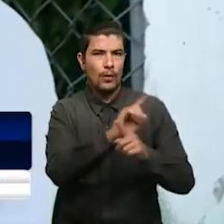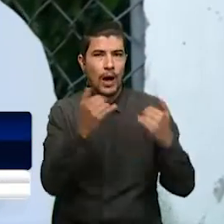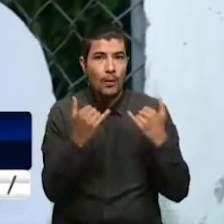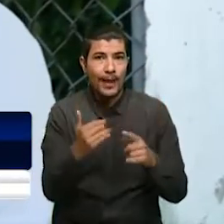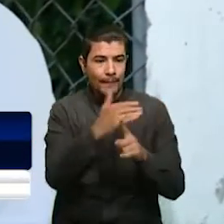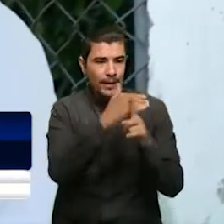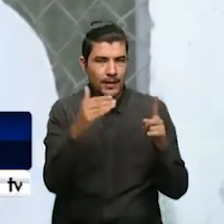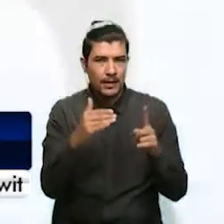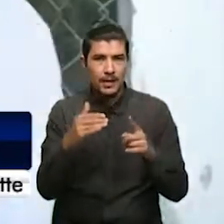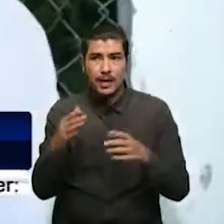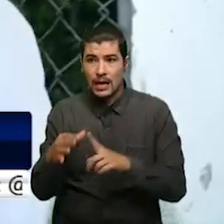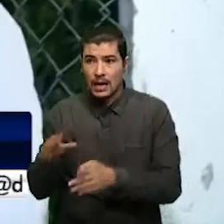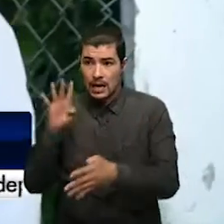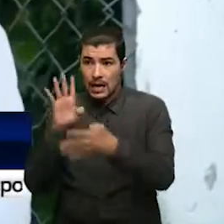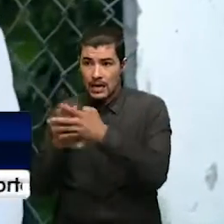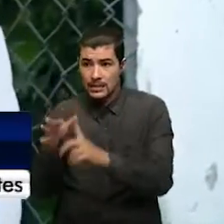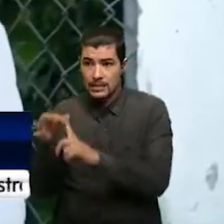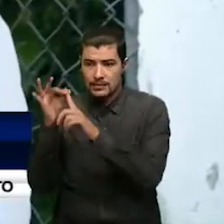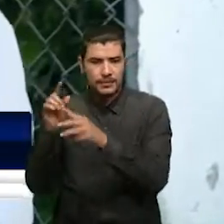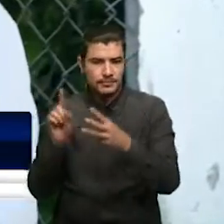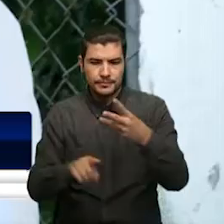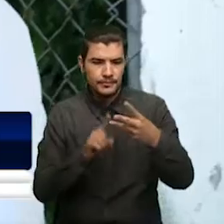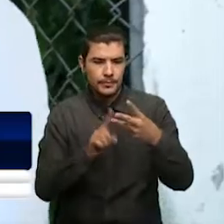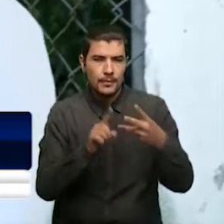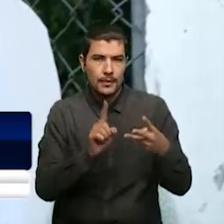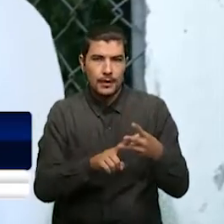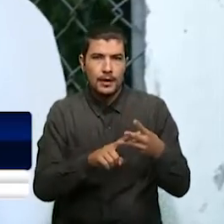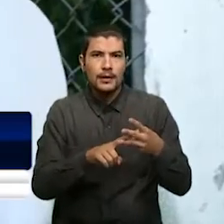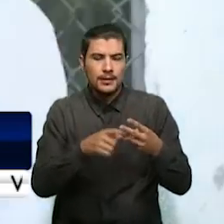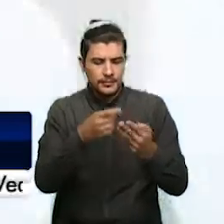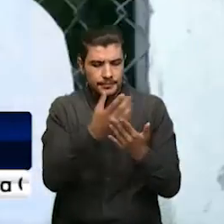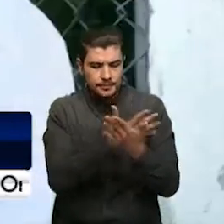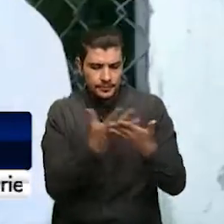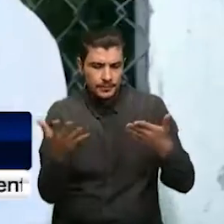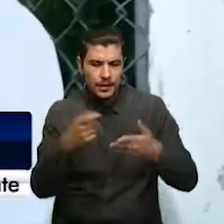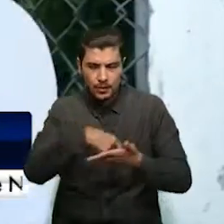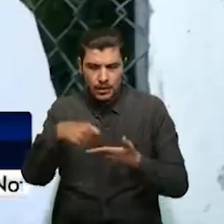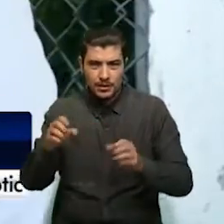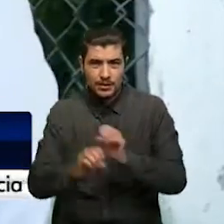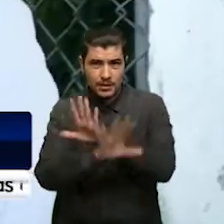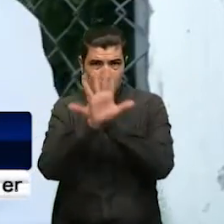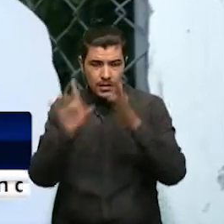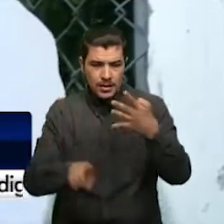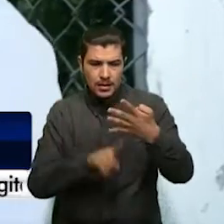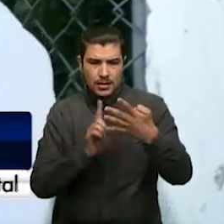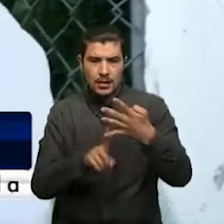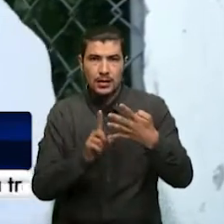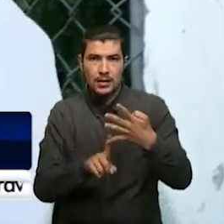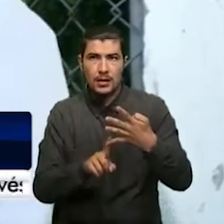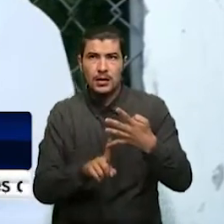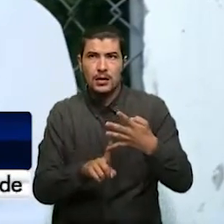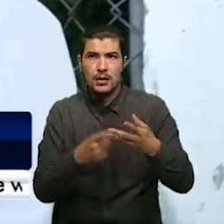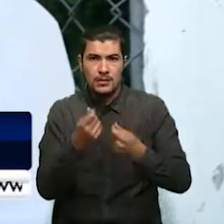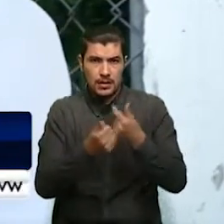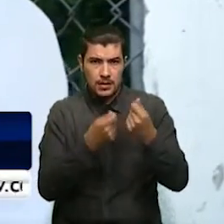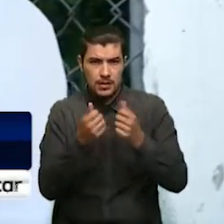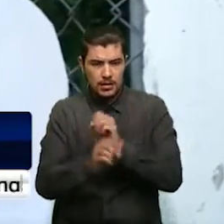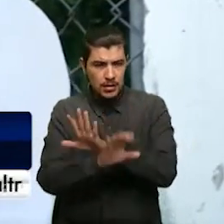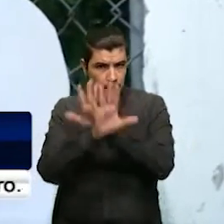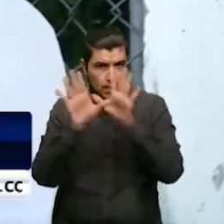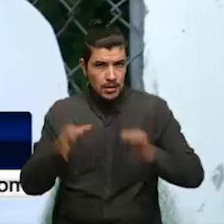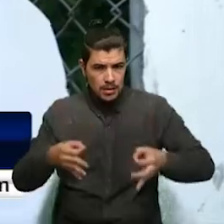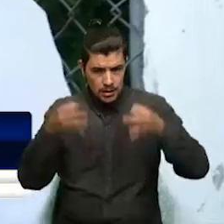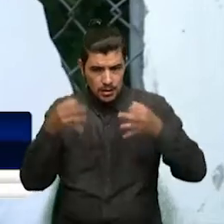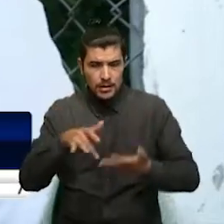acabar con la cárcel especial el tercero que haya pliegos de contratación transparente el cuarto punto esperáis vuestros transparentes